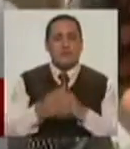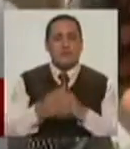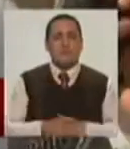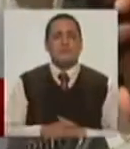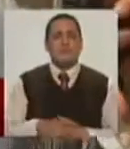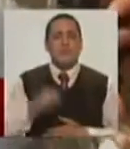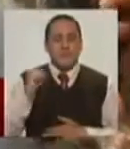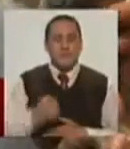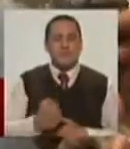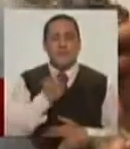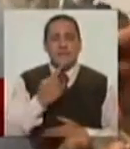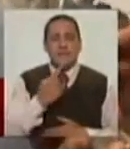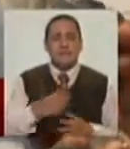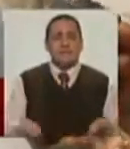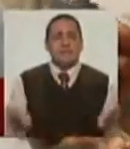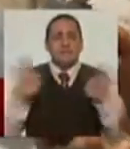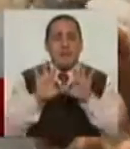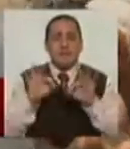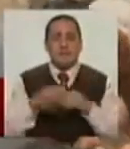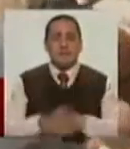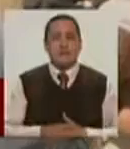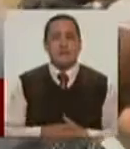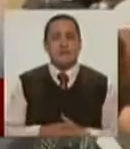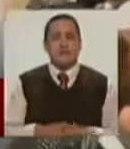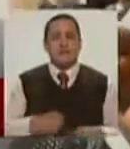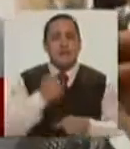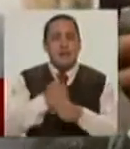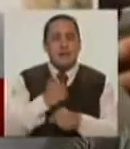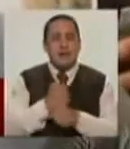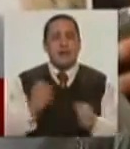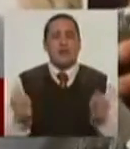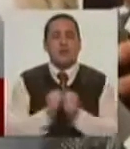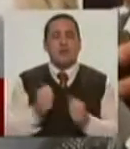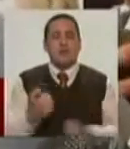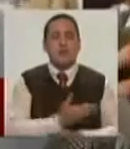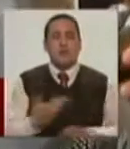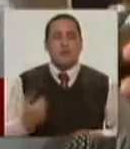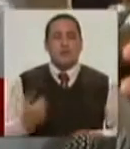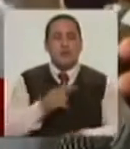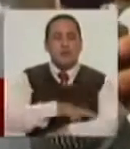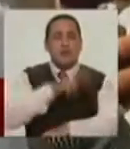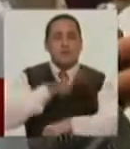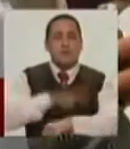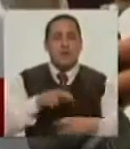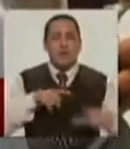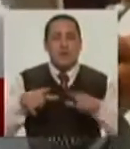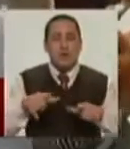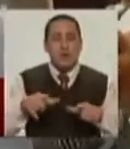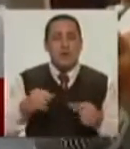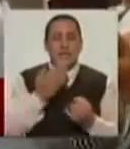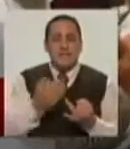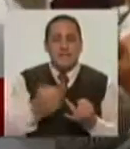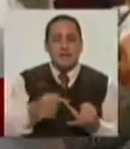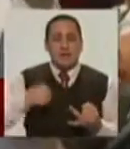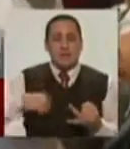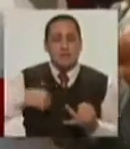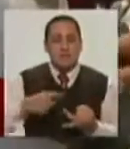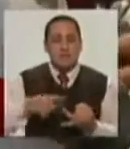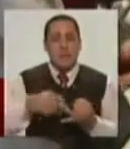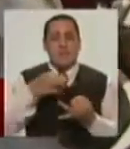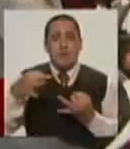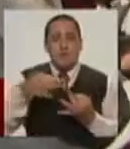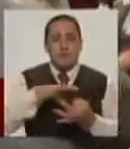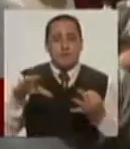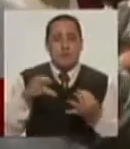es, creo que es fundamental trabajar juntos gobierno regional, gobiernos locales y gobierno central para resolver